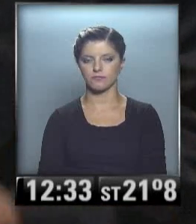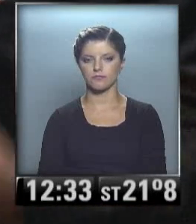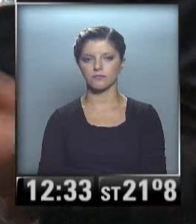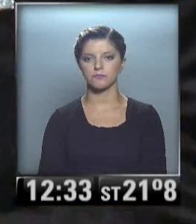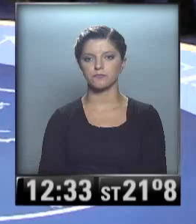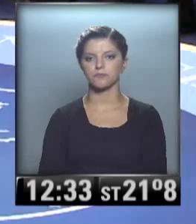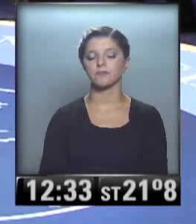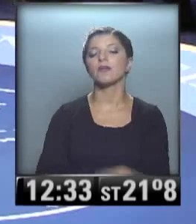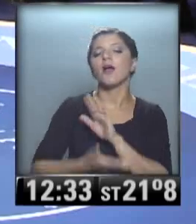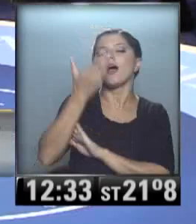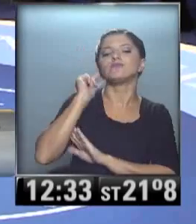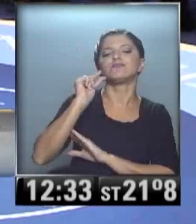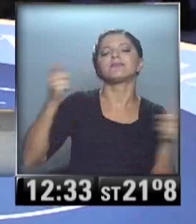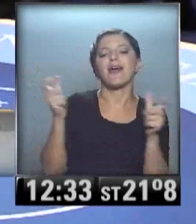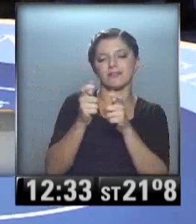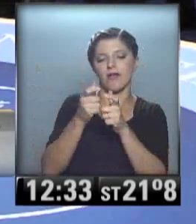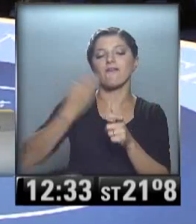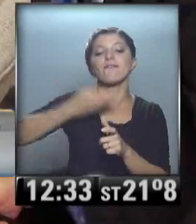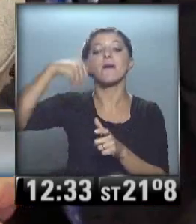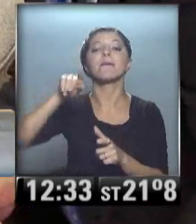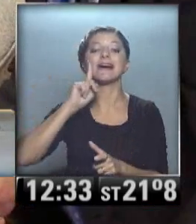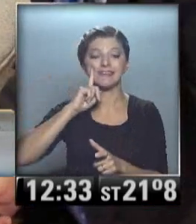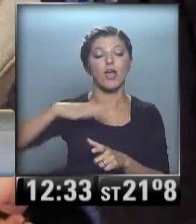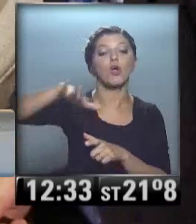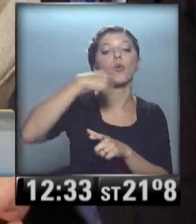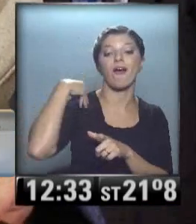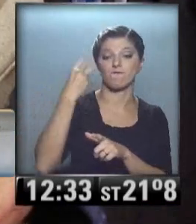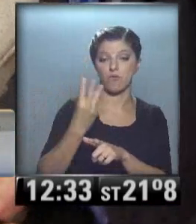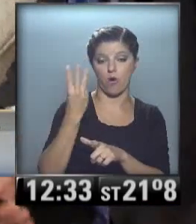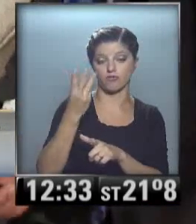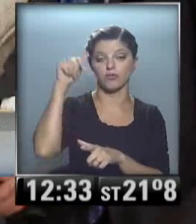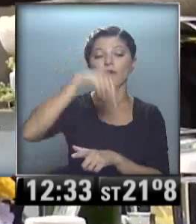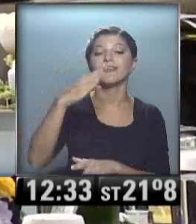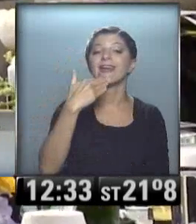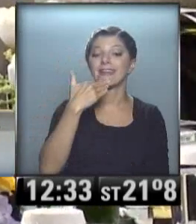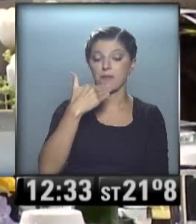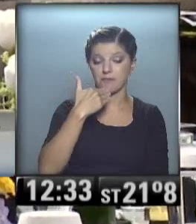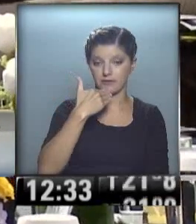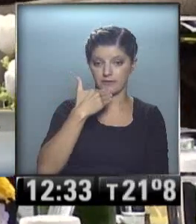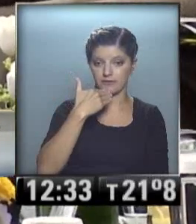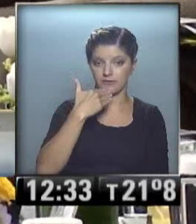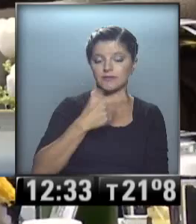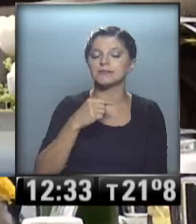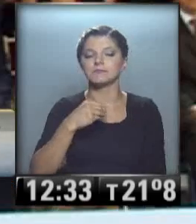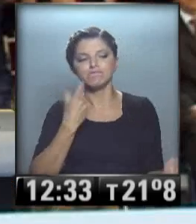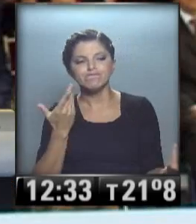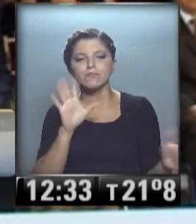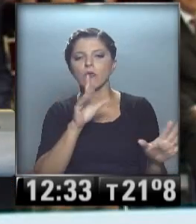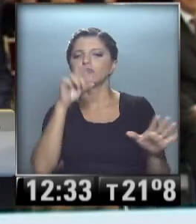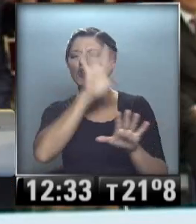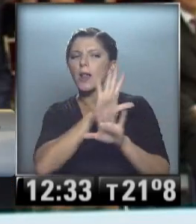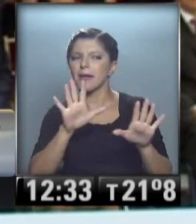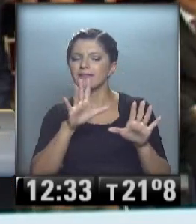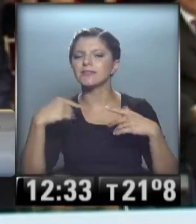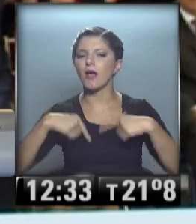La reciente asamblea del Fondo Monetario Internacional, realizada en Washington a principios de abril, dejó la sensación de que no solo la